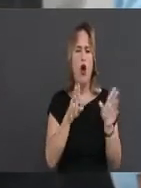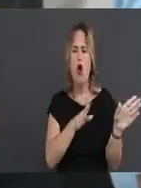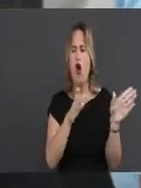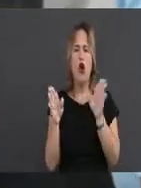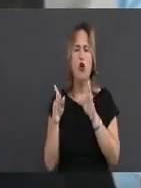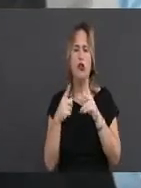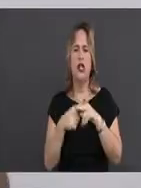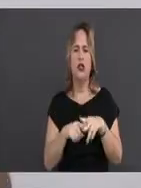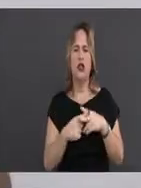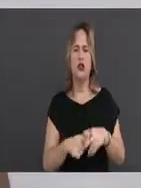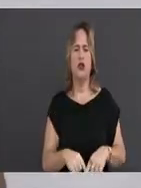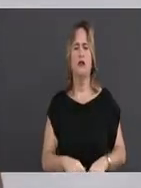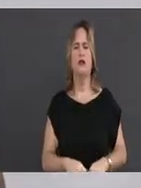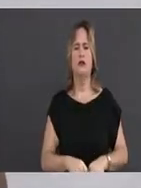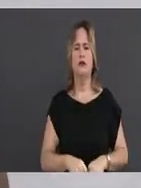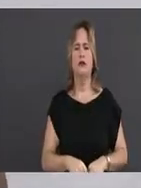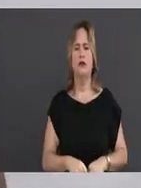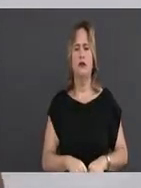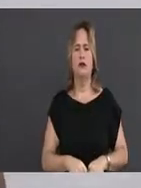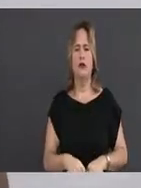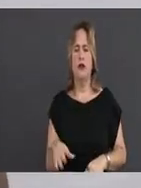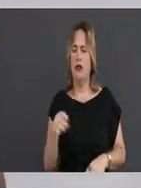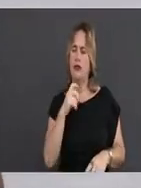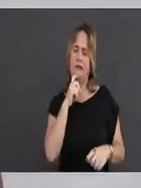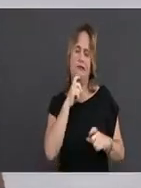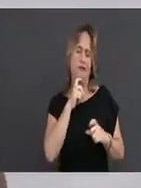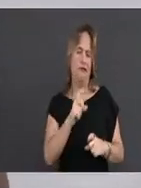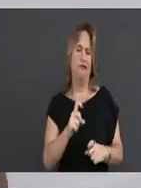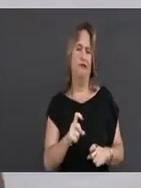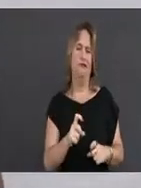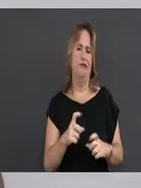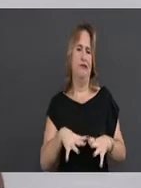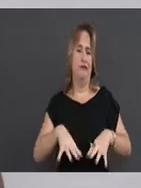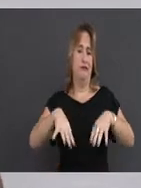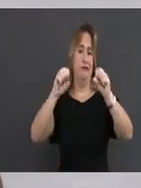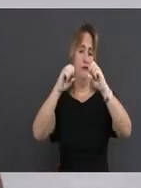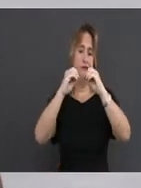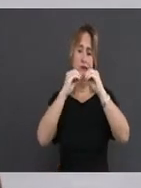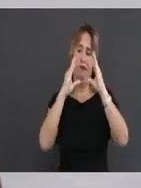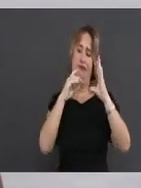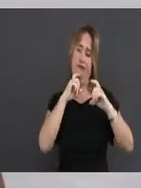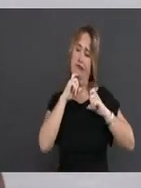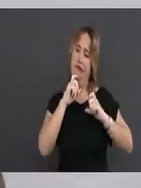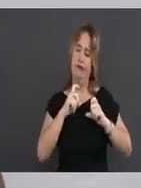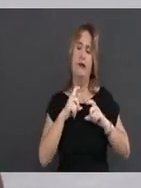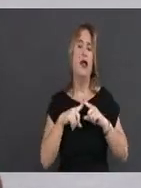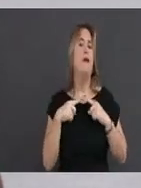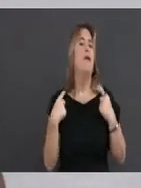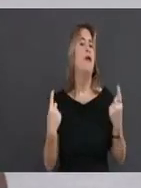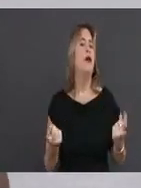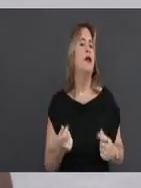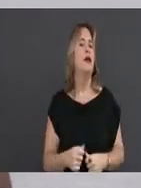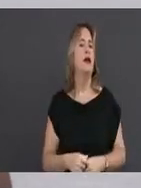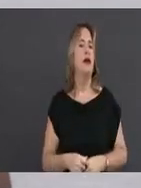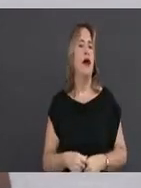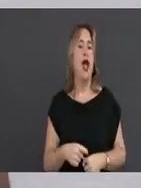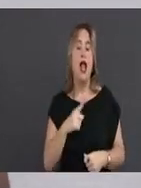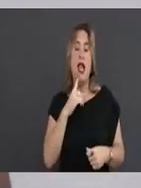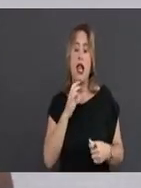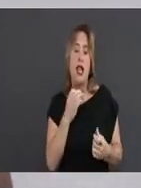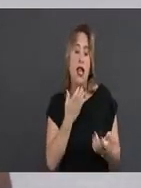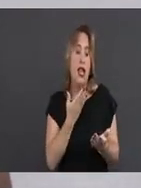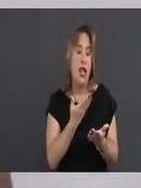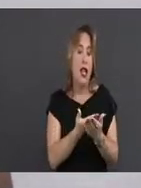alternativa? A ver, Dairon, no es posible que haya otra alternativa. ¿Por qué? Porque la demanda